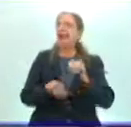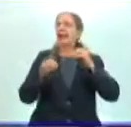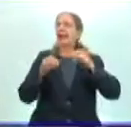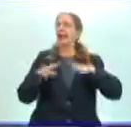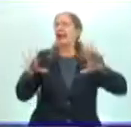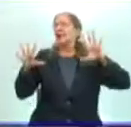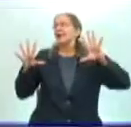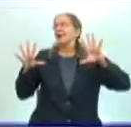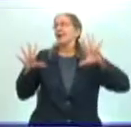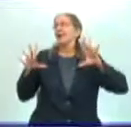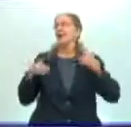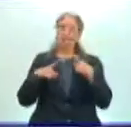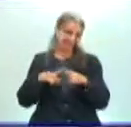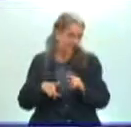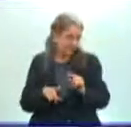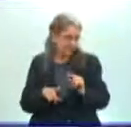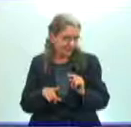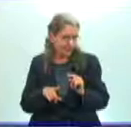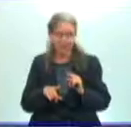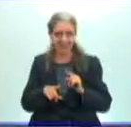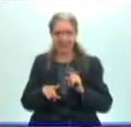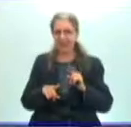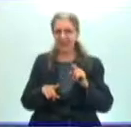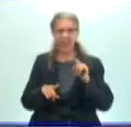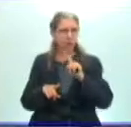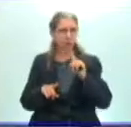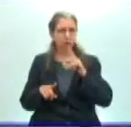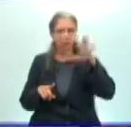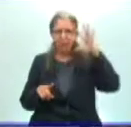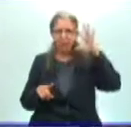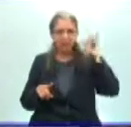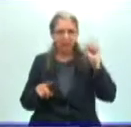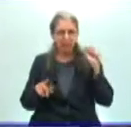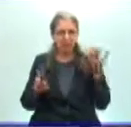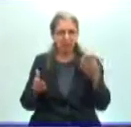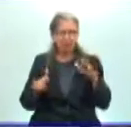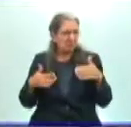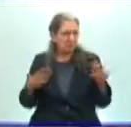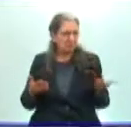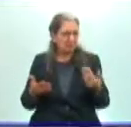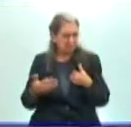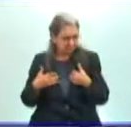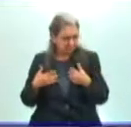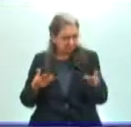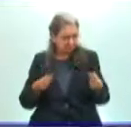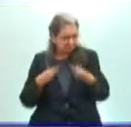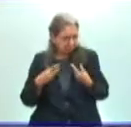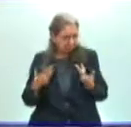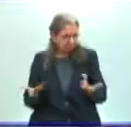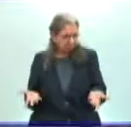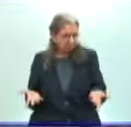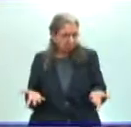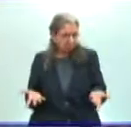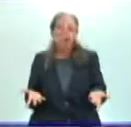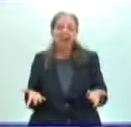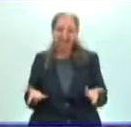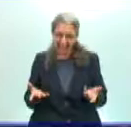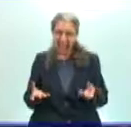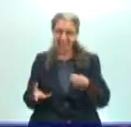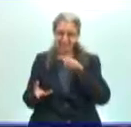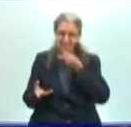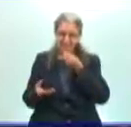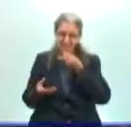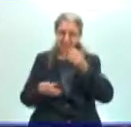claro, pero sigo sin entender para qué me sirve. Aunque no lo creas, lo puedes usar en situaciones